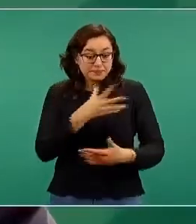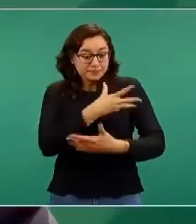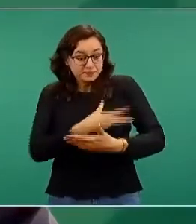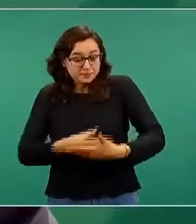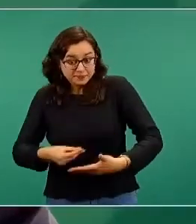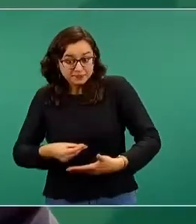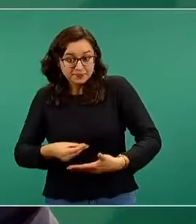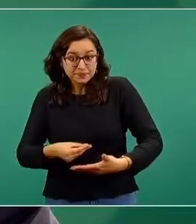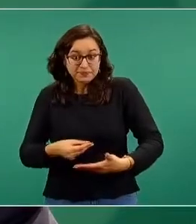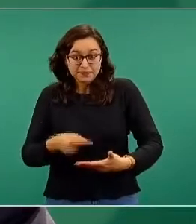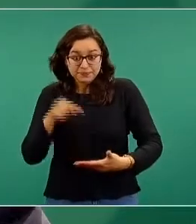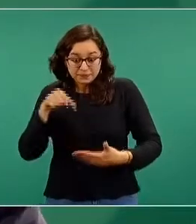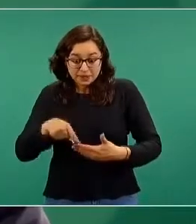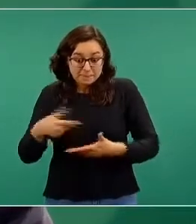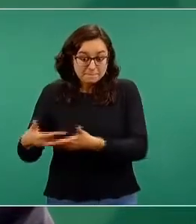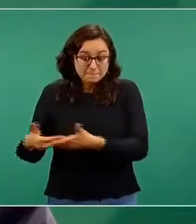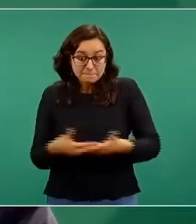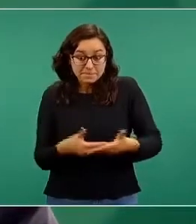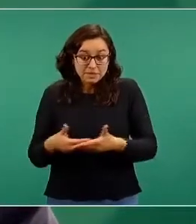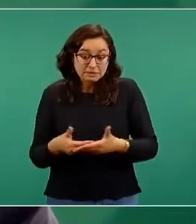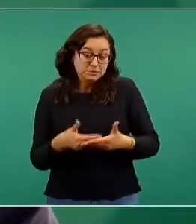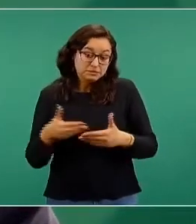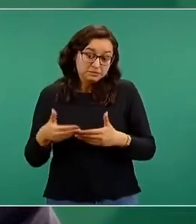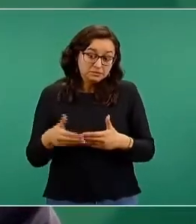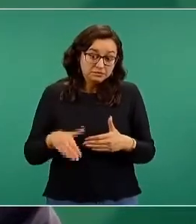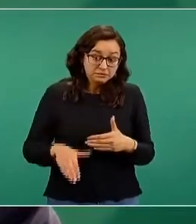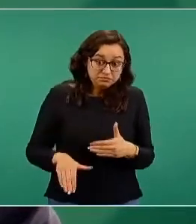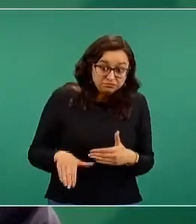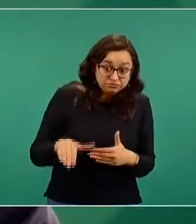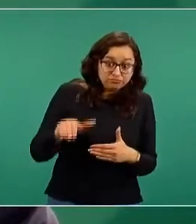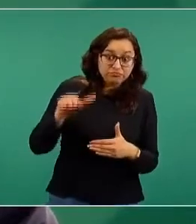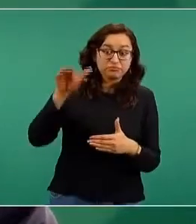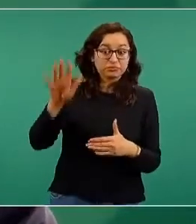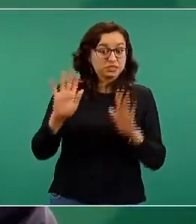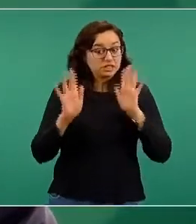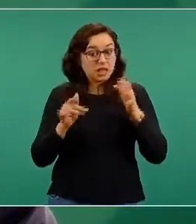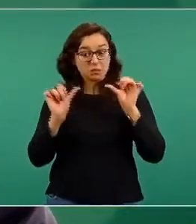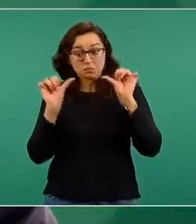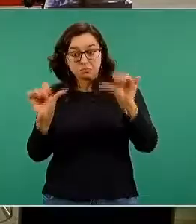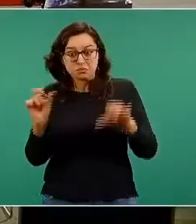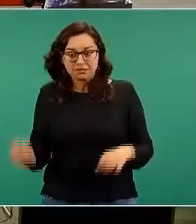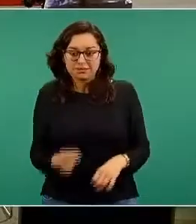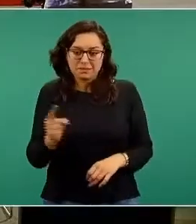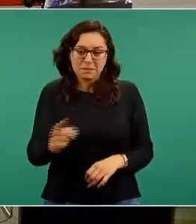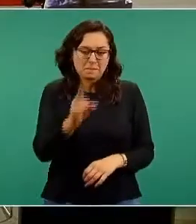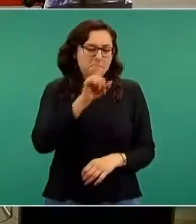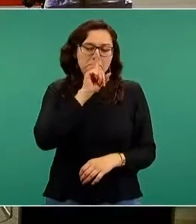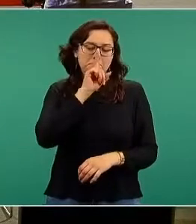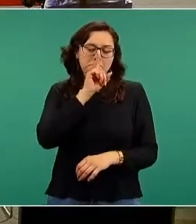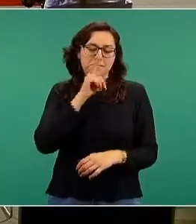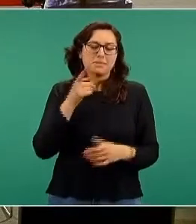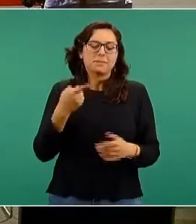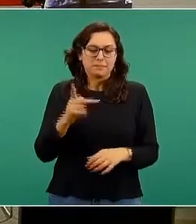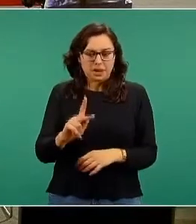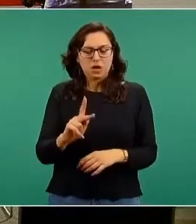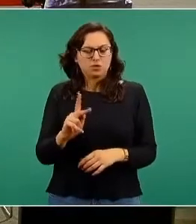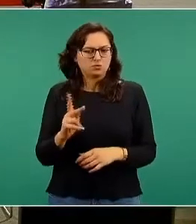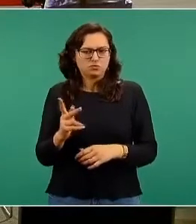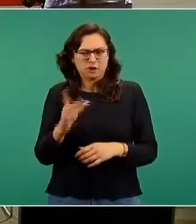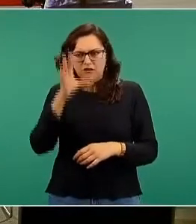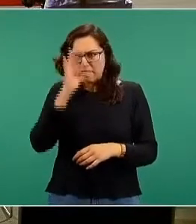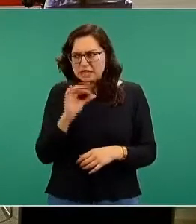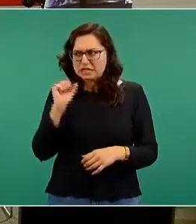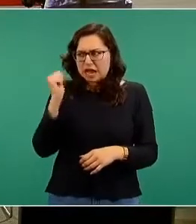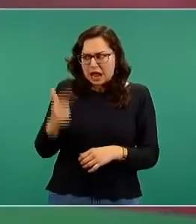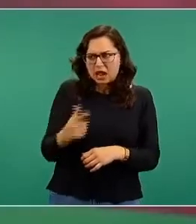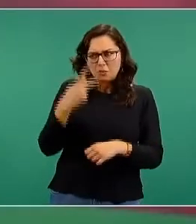la persona lactante, para el nene, la nena, pero desde luego es importante, no hay contraindicación.